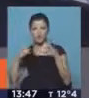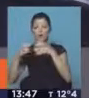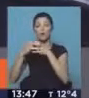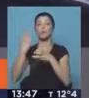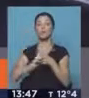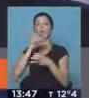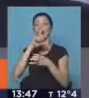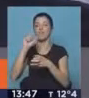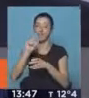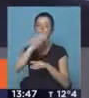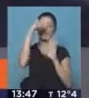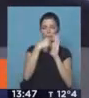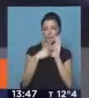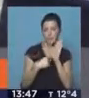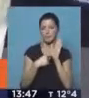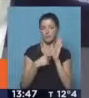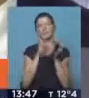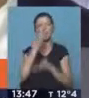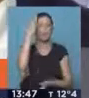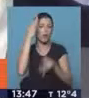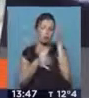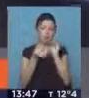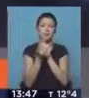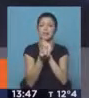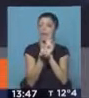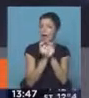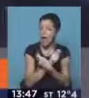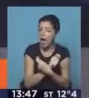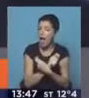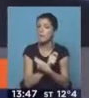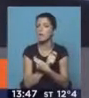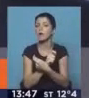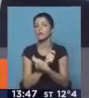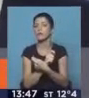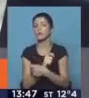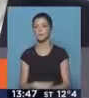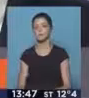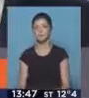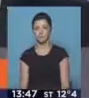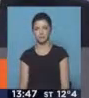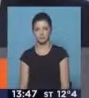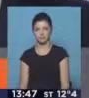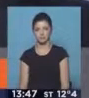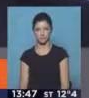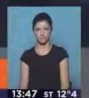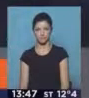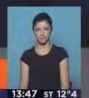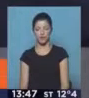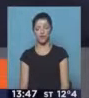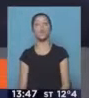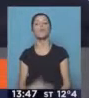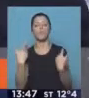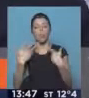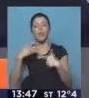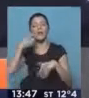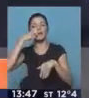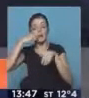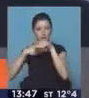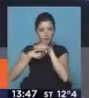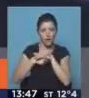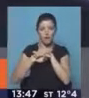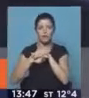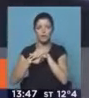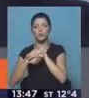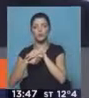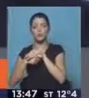puntos, o sea, por los términos de la justicia transicional, por el tema de pues separación del narcotráfico o apoyo para